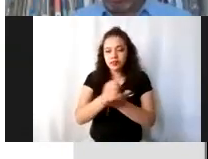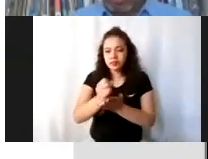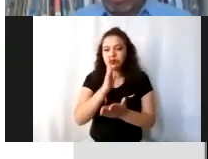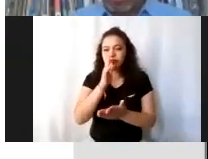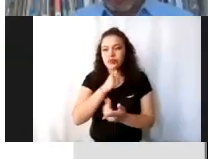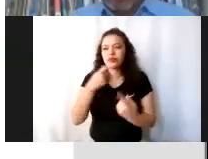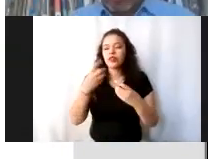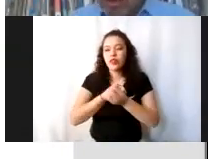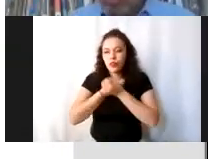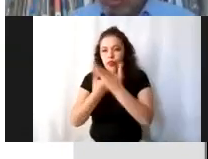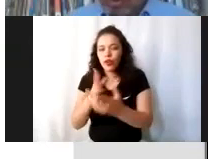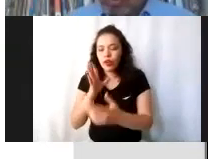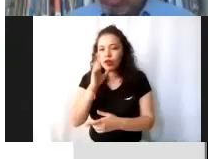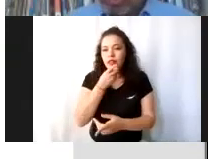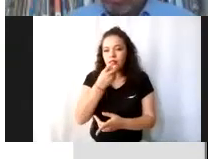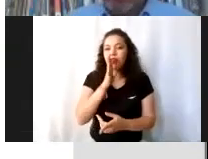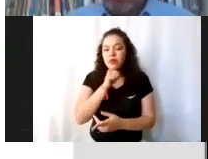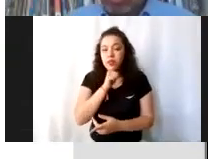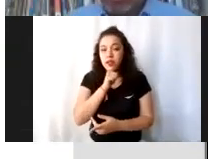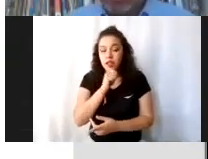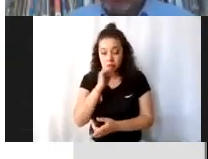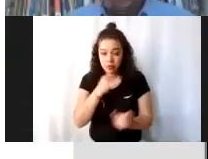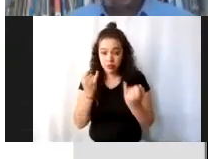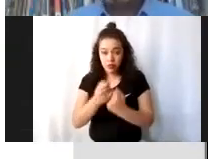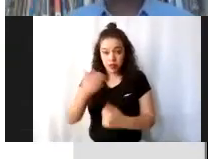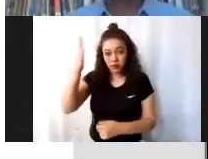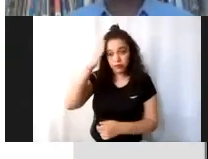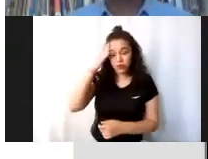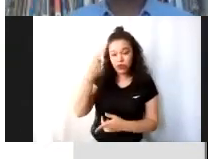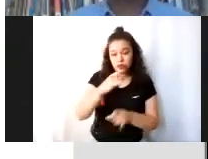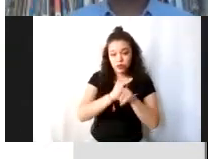datos personales, ¿también lo podemos considerar como titular de los datos?